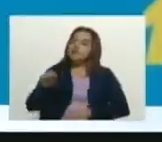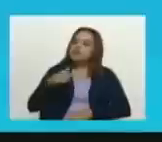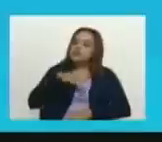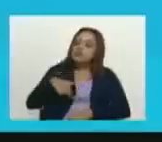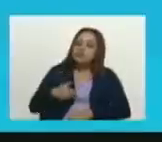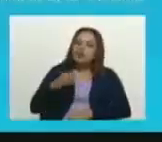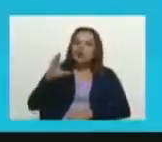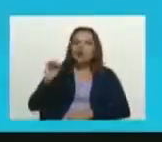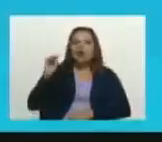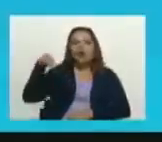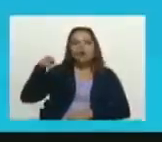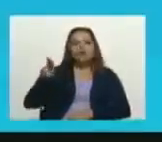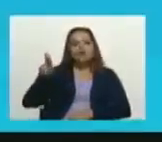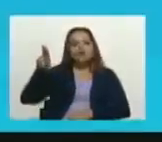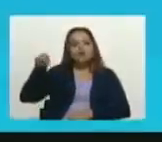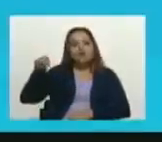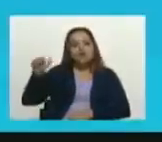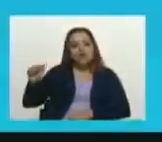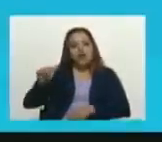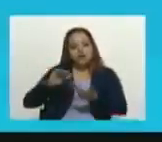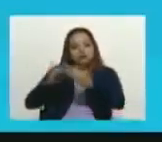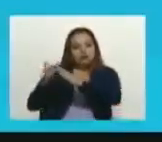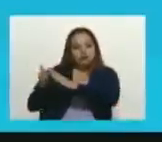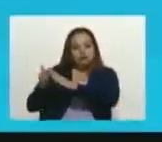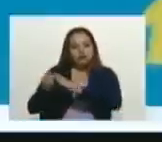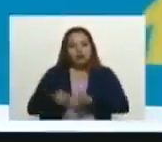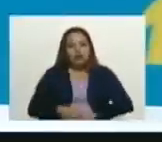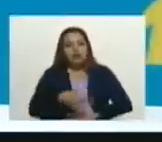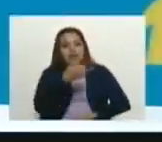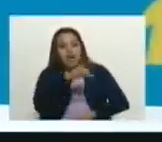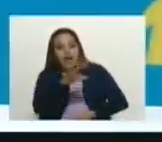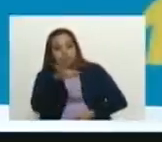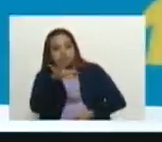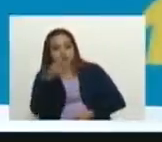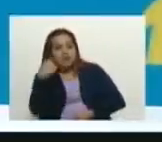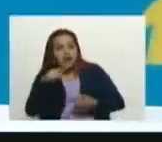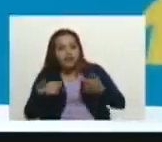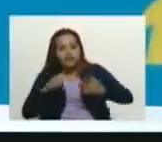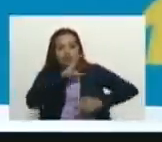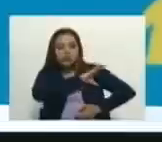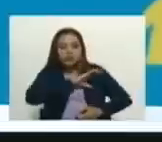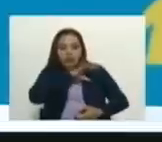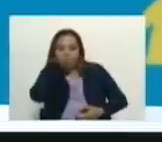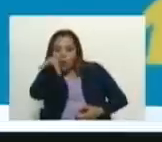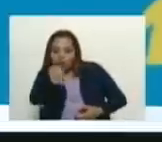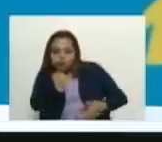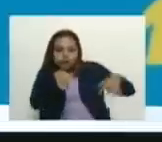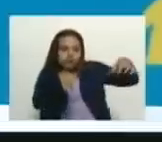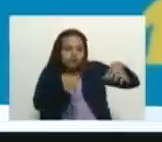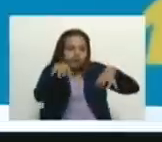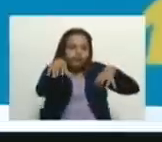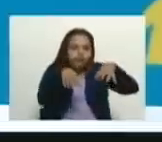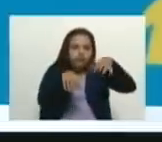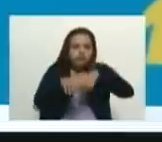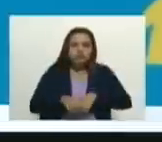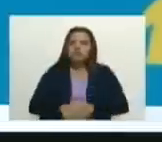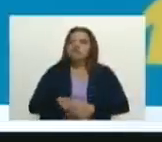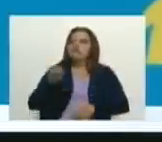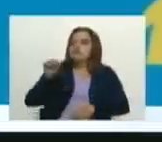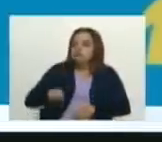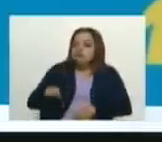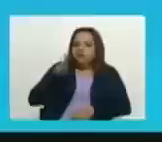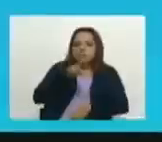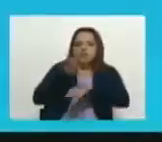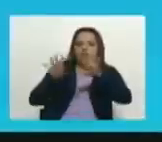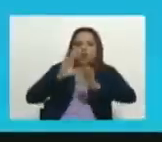comuna. Que es la agregación de varios consejos comunales de un territorio. 19 consejos